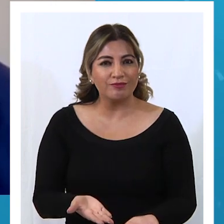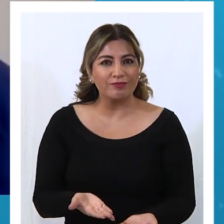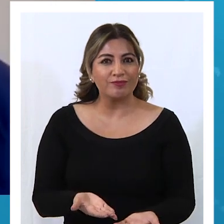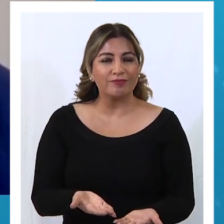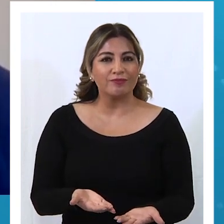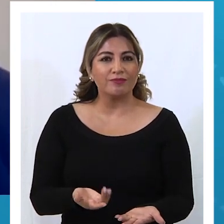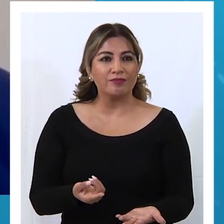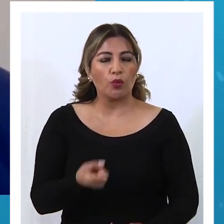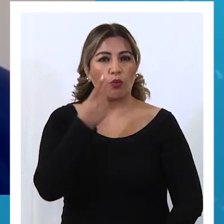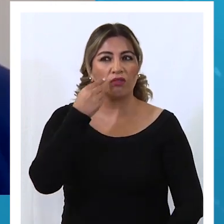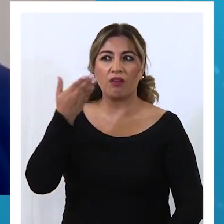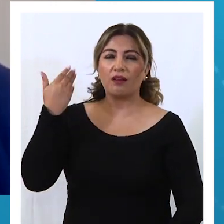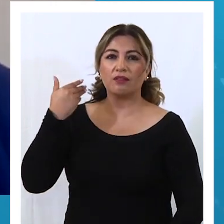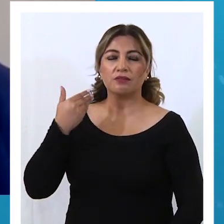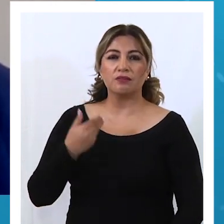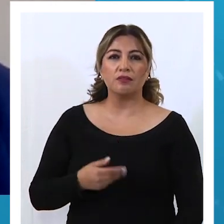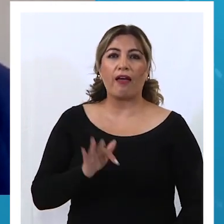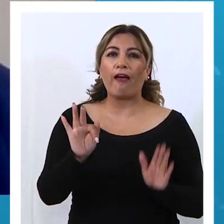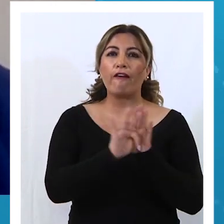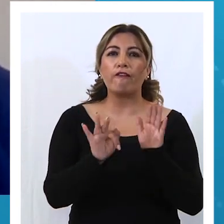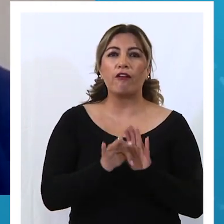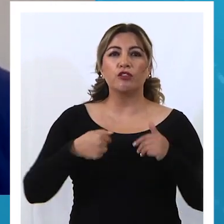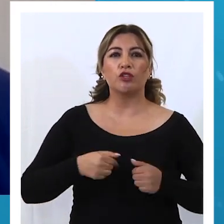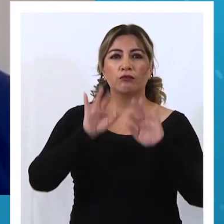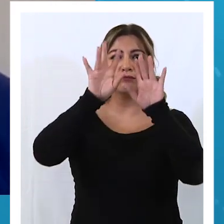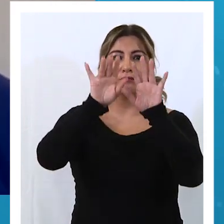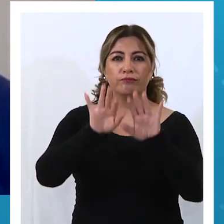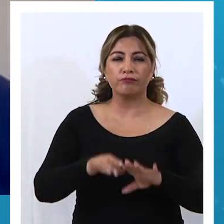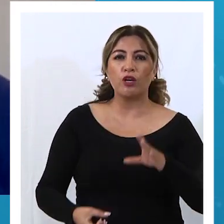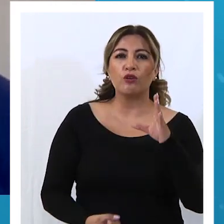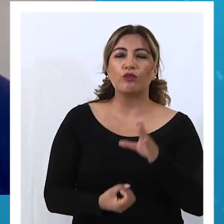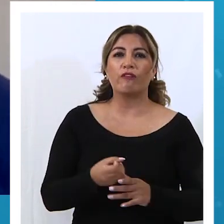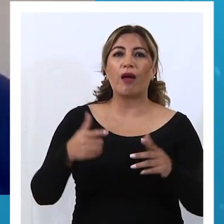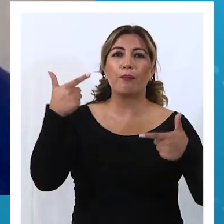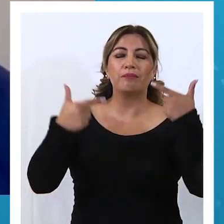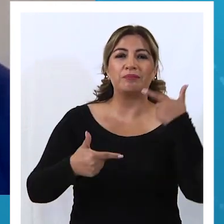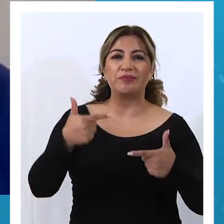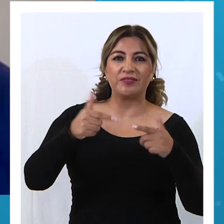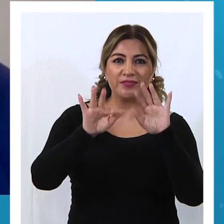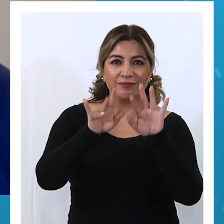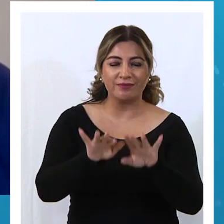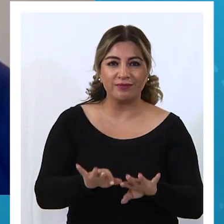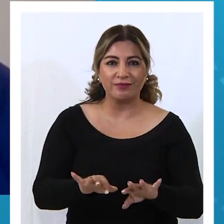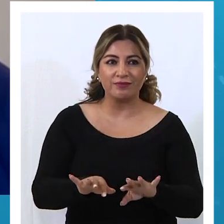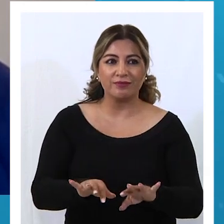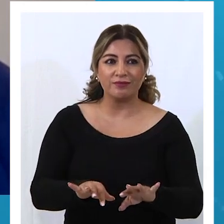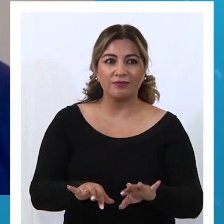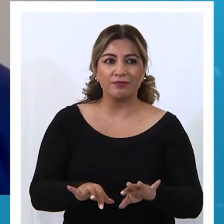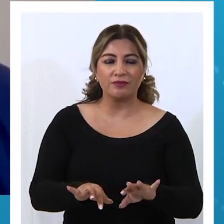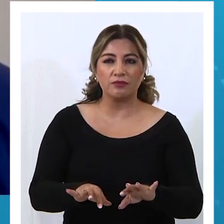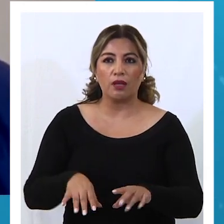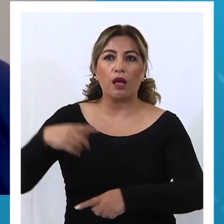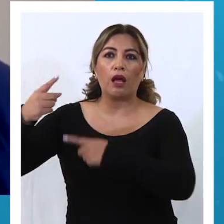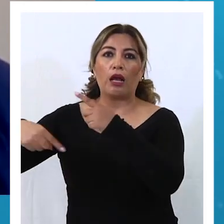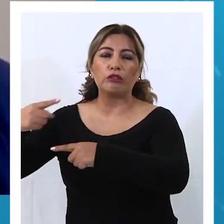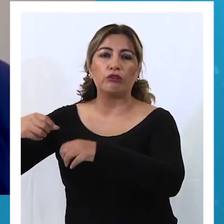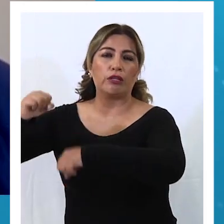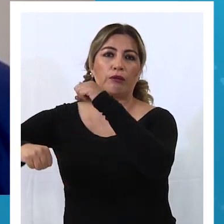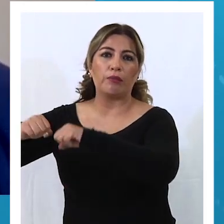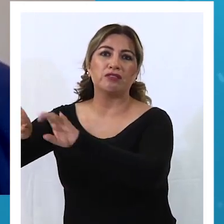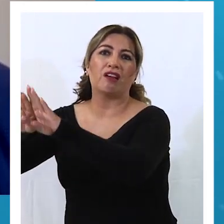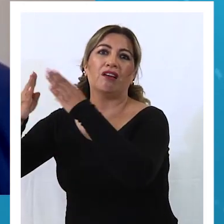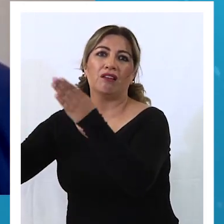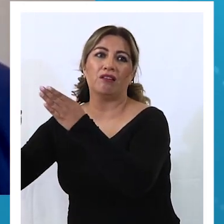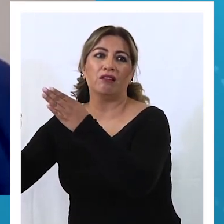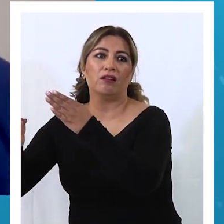porque yo el otro día escribía en Facebook la nueva división política. Ujú. Está entre los que abren las industrias, abren los trabajos,